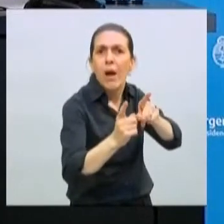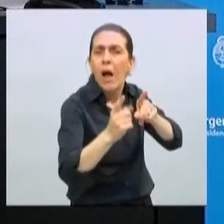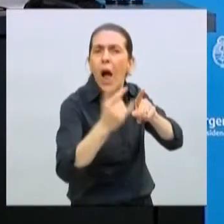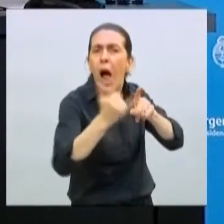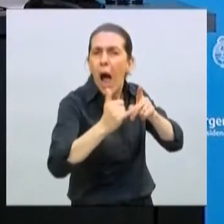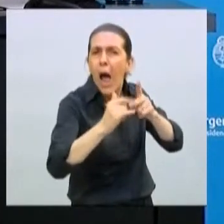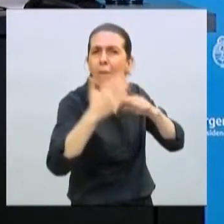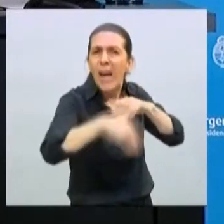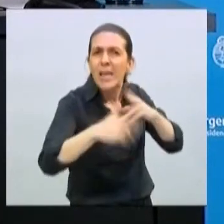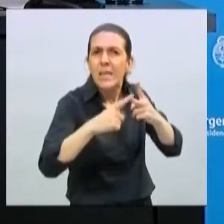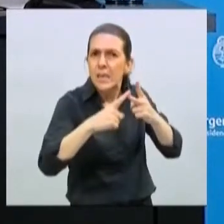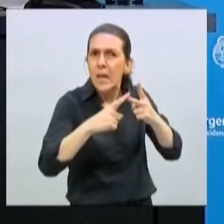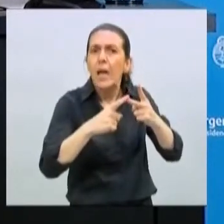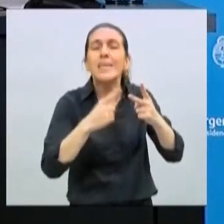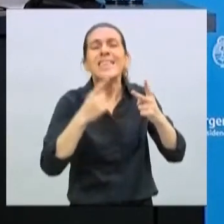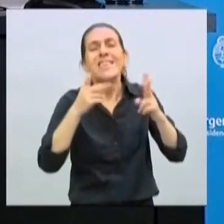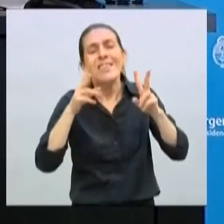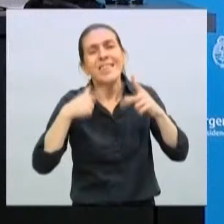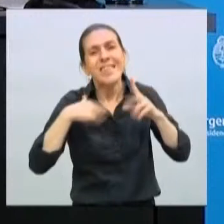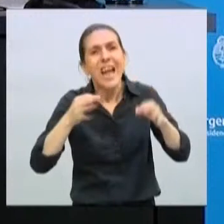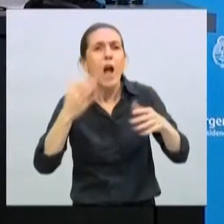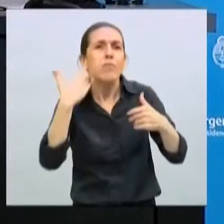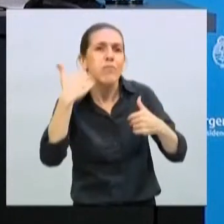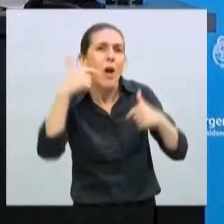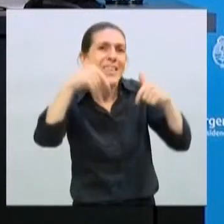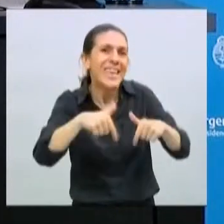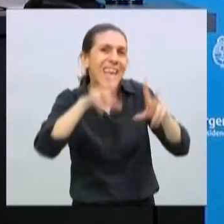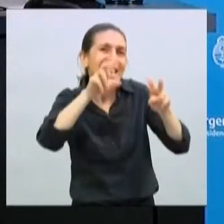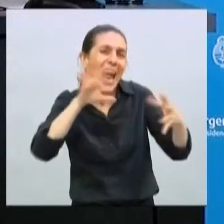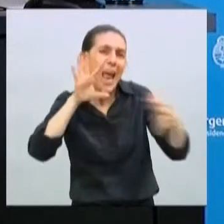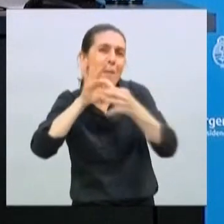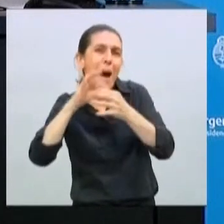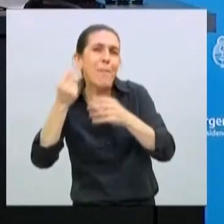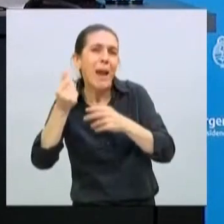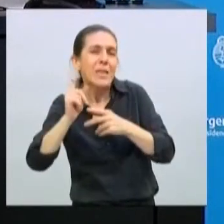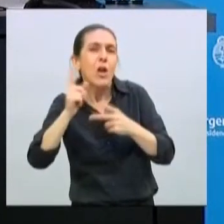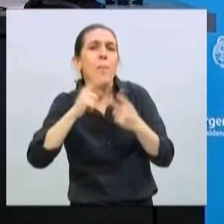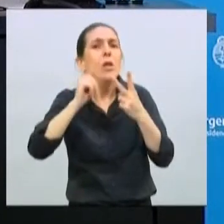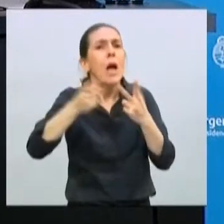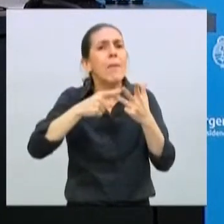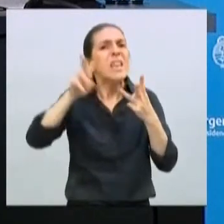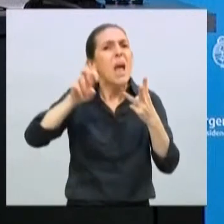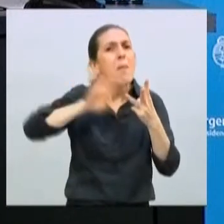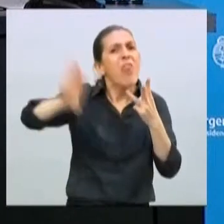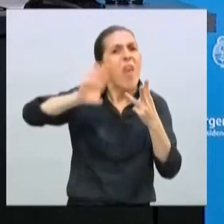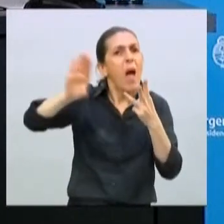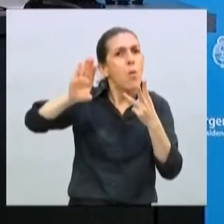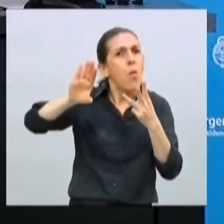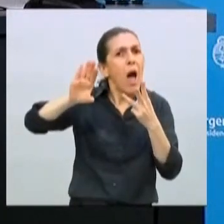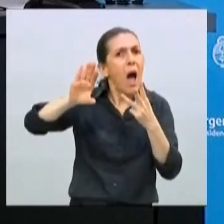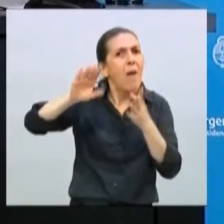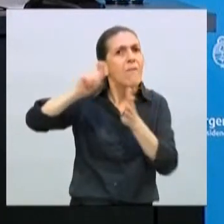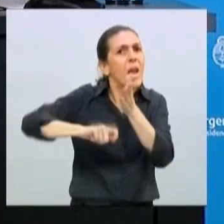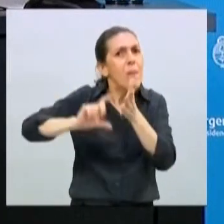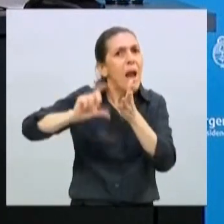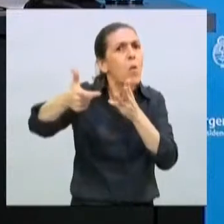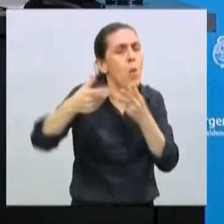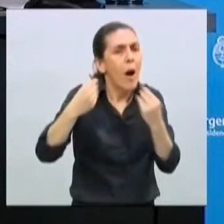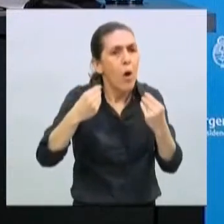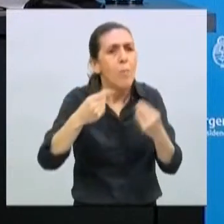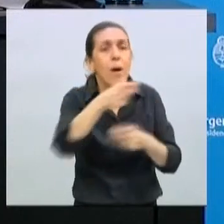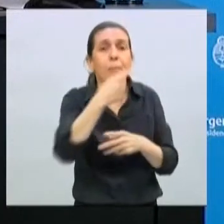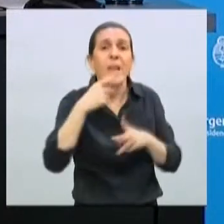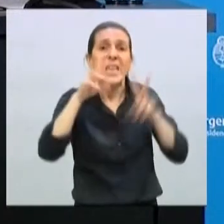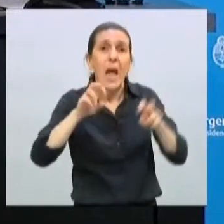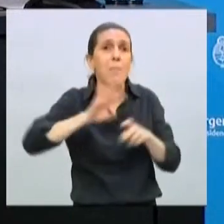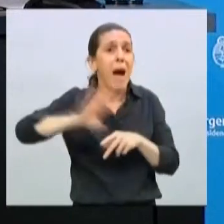y si puede, aunque no es el motivo de esta convocatoria, si nos puede dar alguna novedad sobre la renegociación de la deuda. La novedad que tengo sobre la renegociación de la deuda,